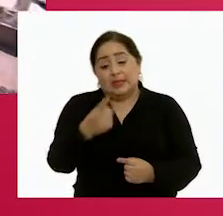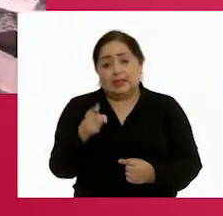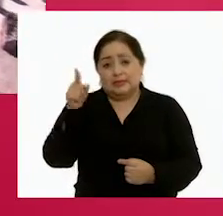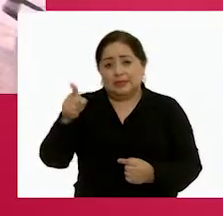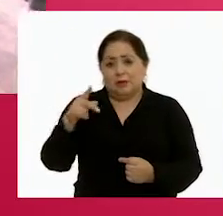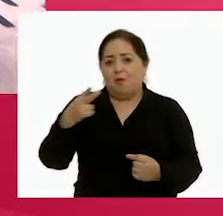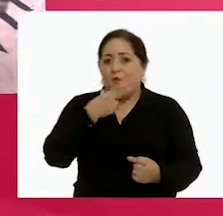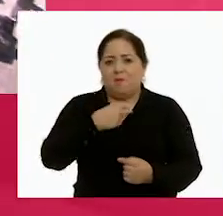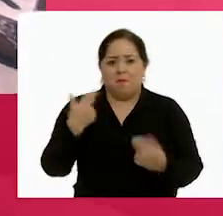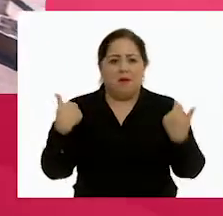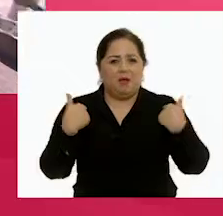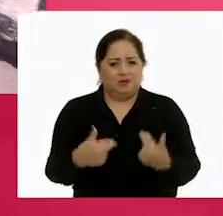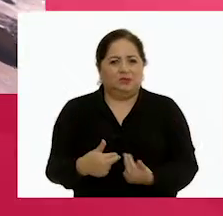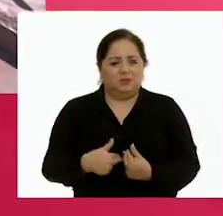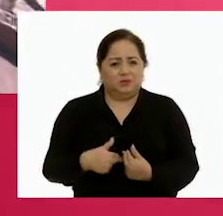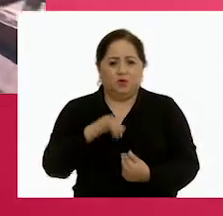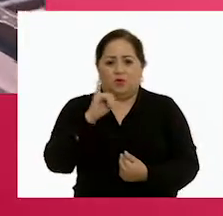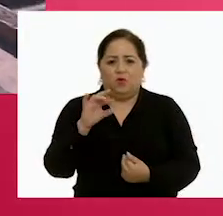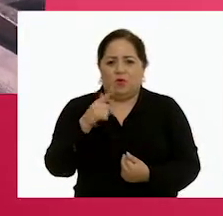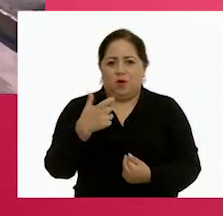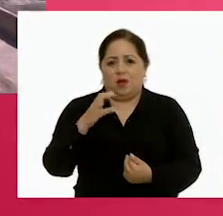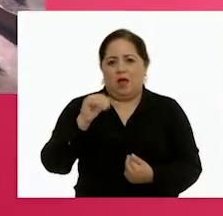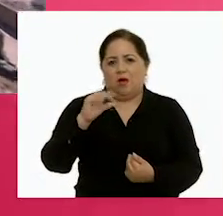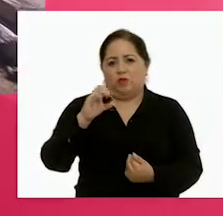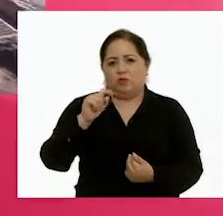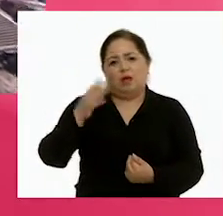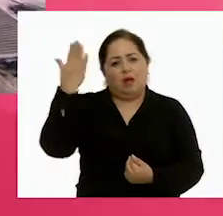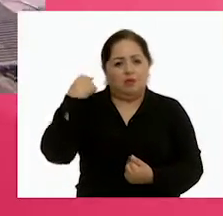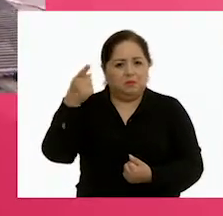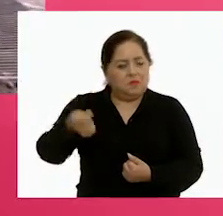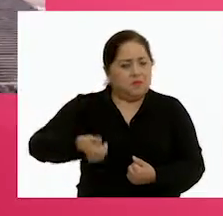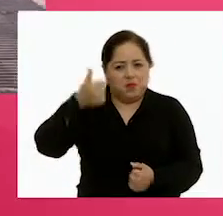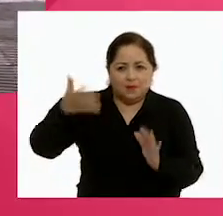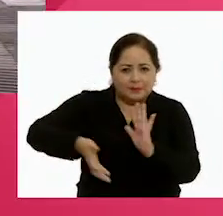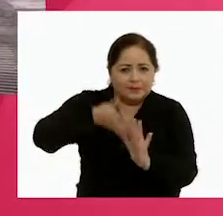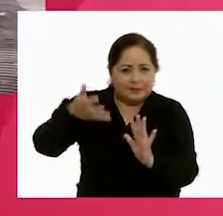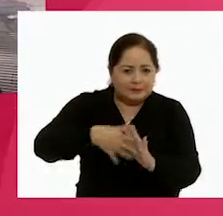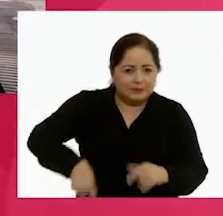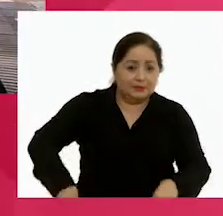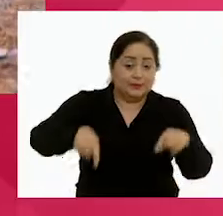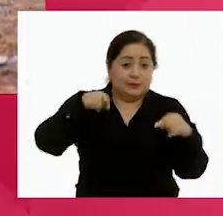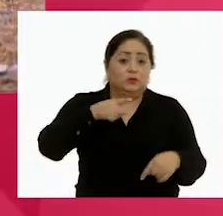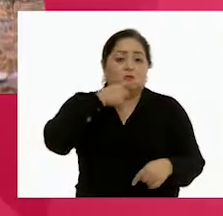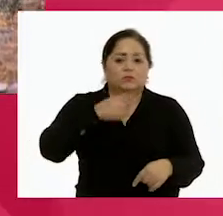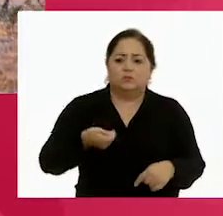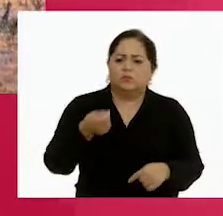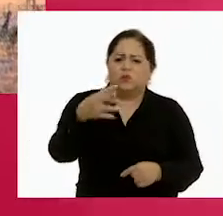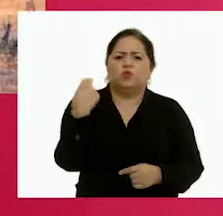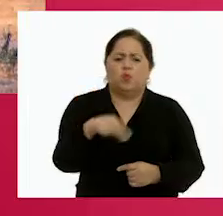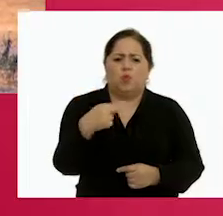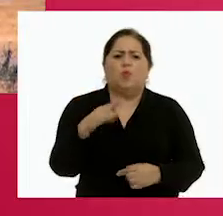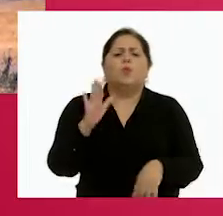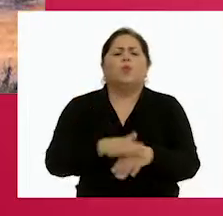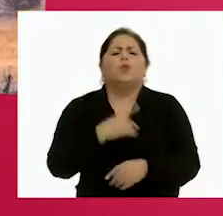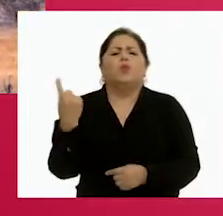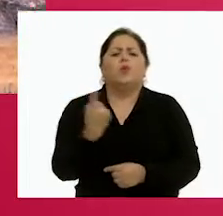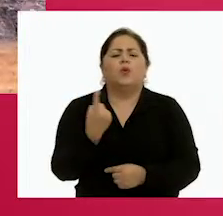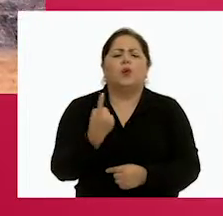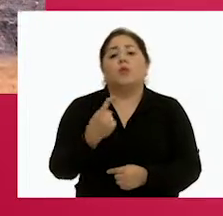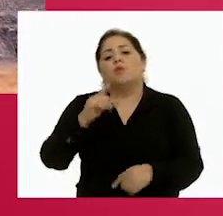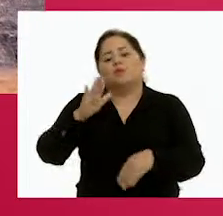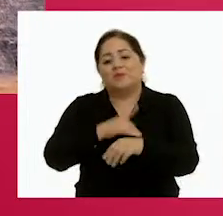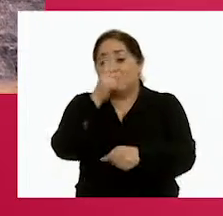el maestro Jorge Acosta, que fue el primero que excavó precisamente este lugar, lo bautizó con este nombre. ¿Por qué Palacio Quemado?